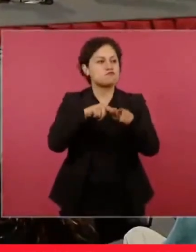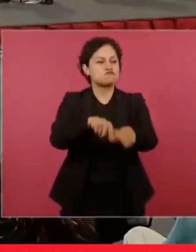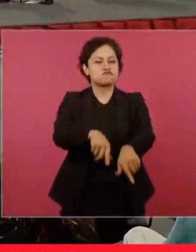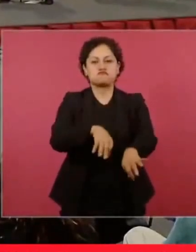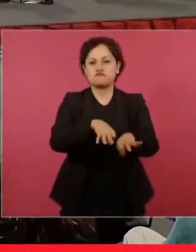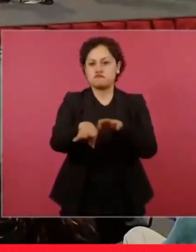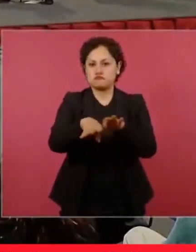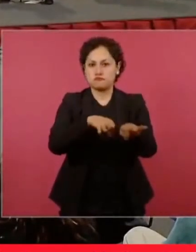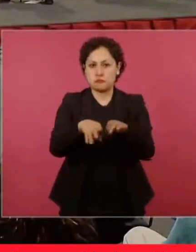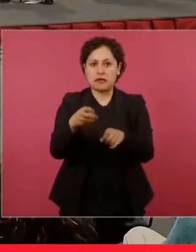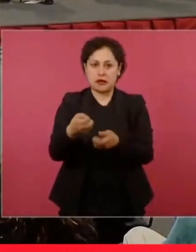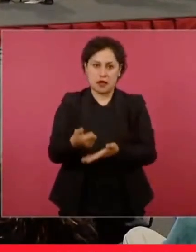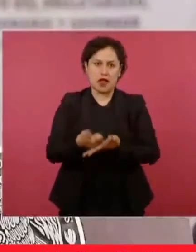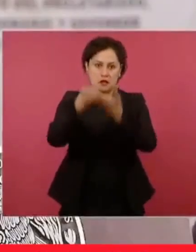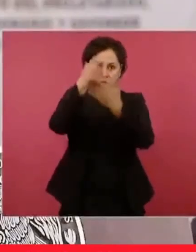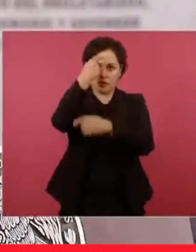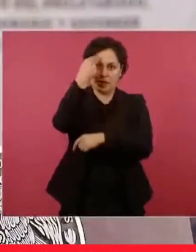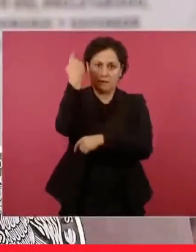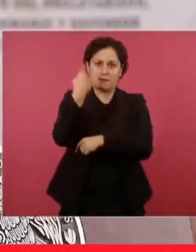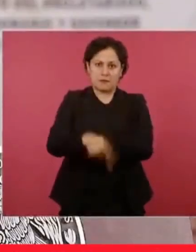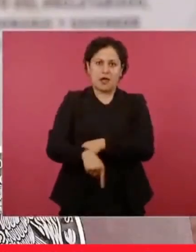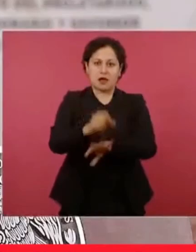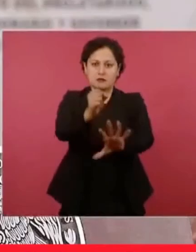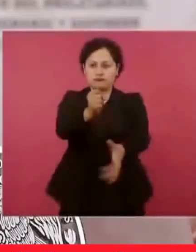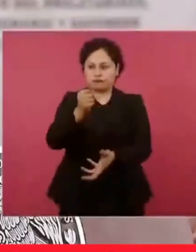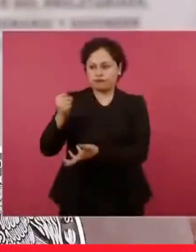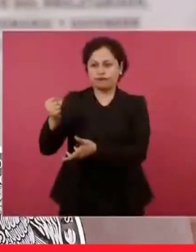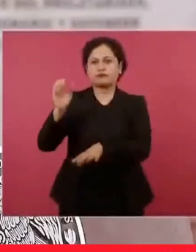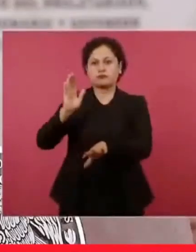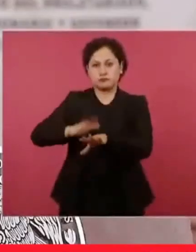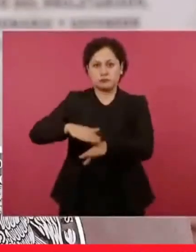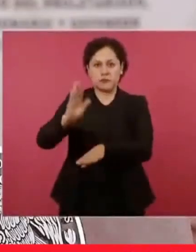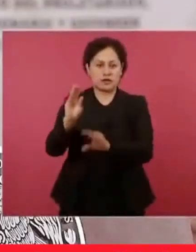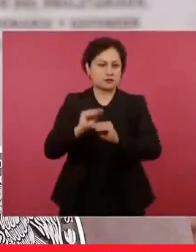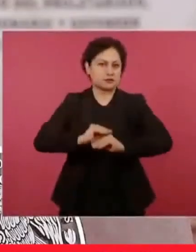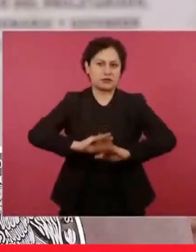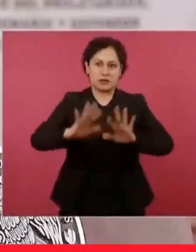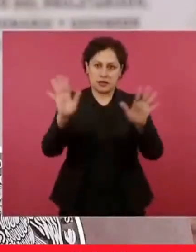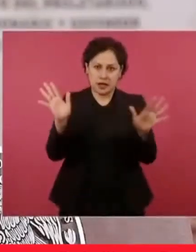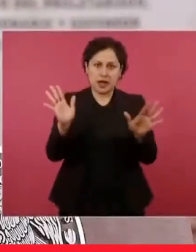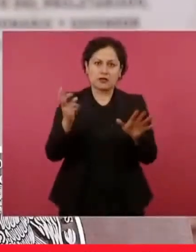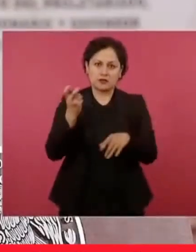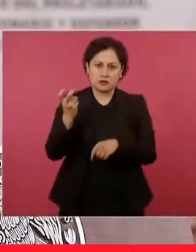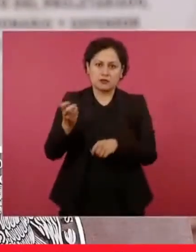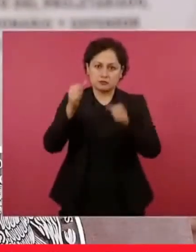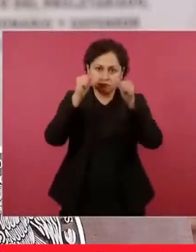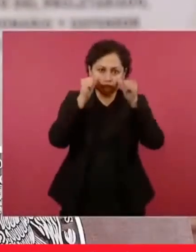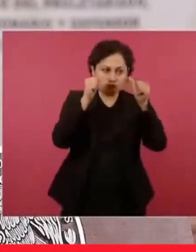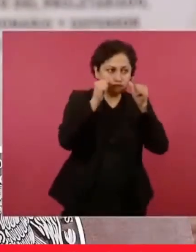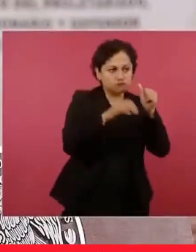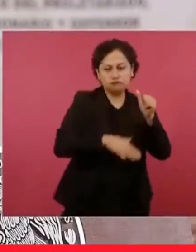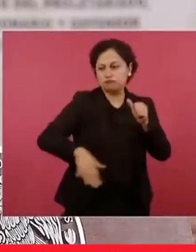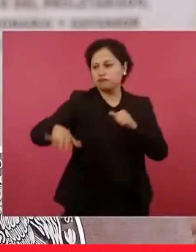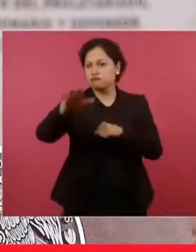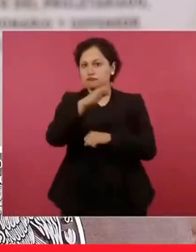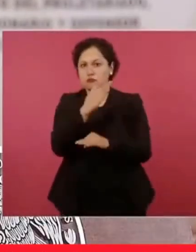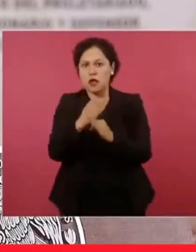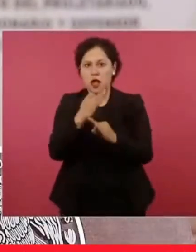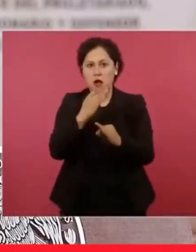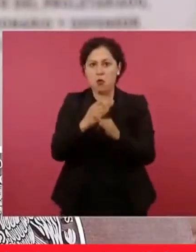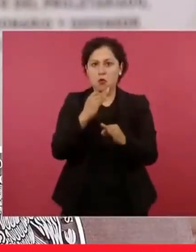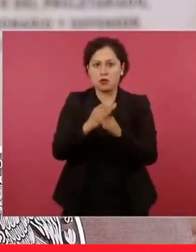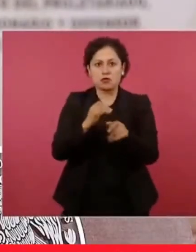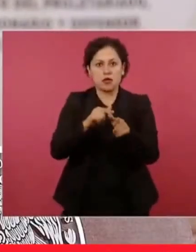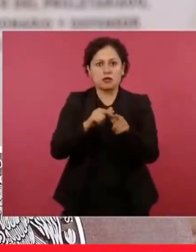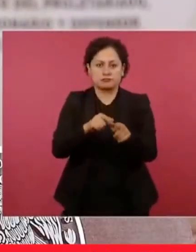Esto privilegió que contáramos con más recursos y nos ha ayudado, por supuesto, a atender las condiciones que tenemos en este momento, que se mantienen